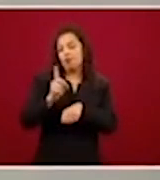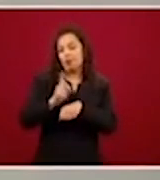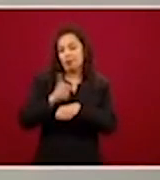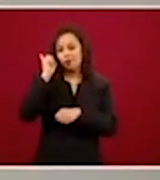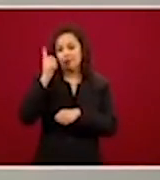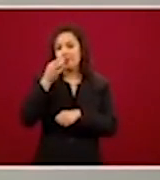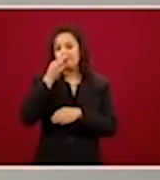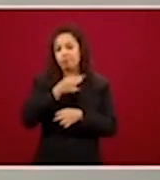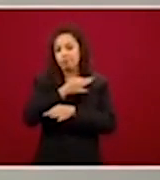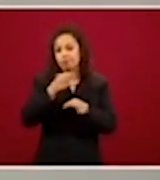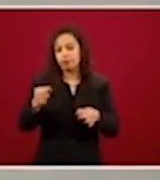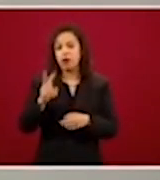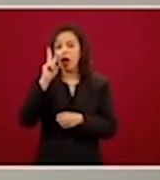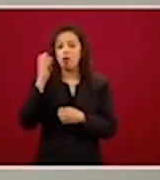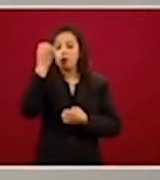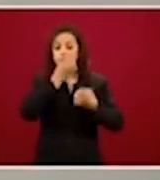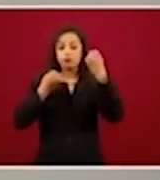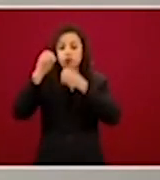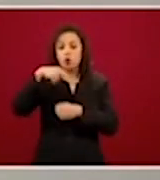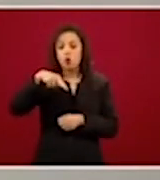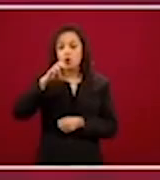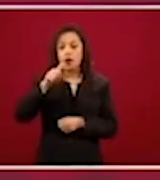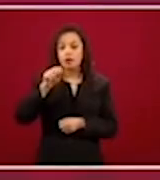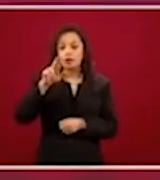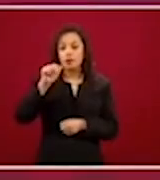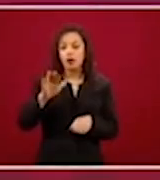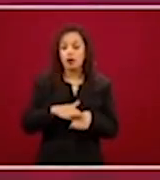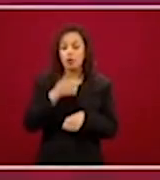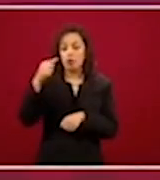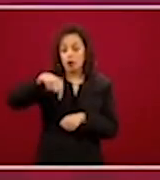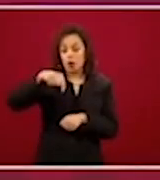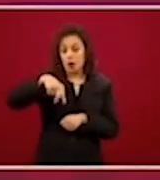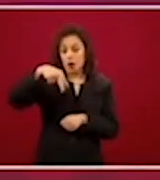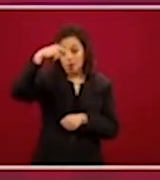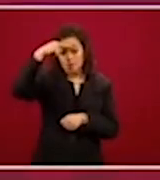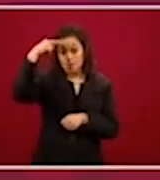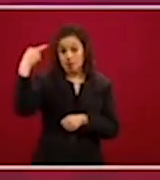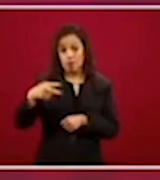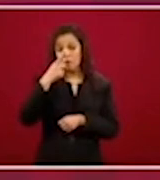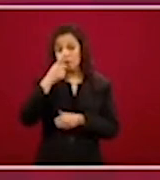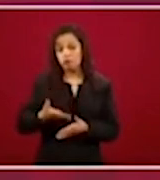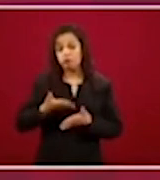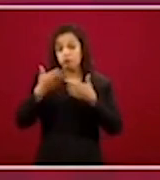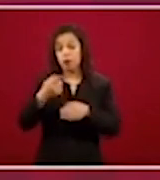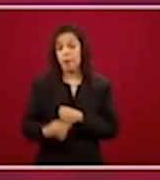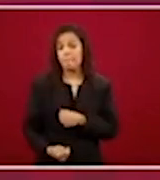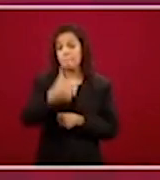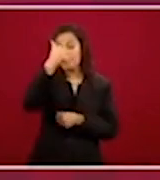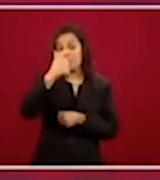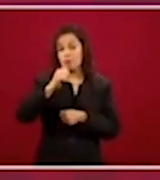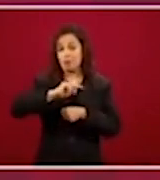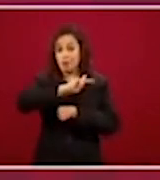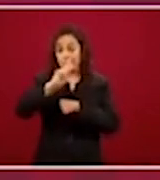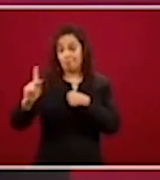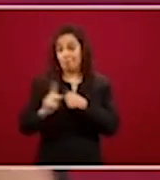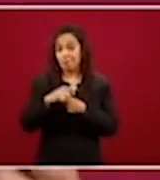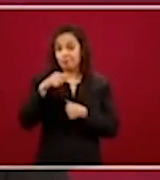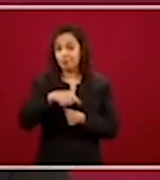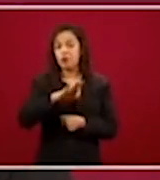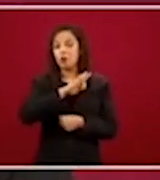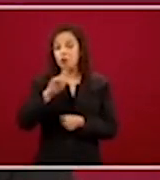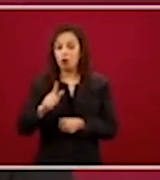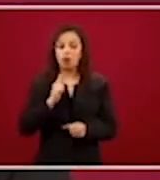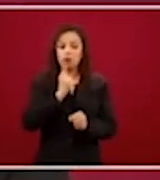sido reconocidos por la Organización Panamericana de la Salud como el primer país que adoptó un protocolo de detección y estamos en todo